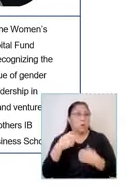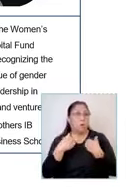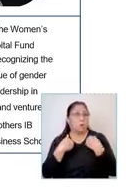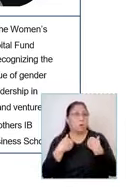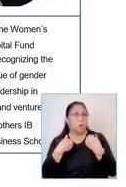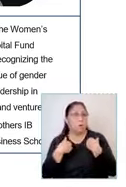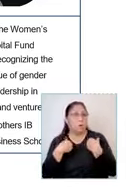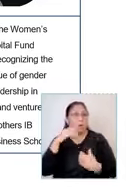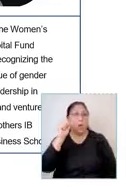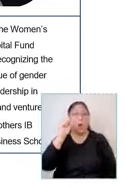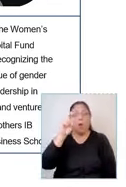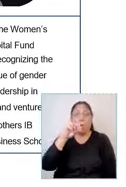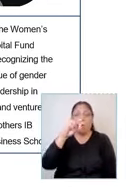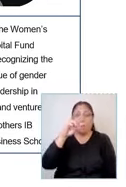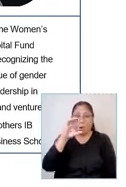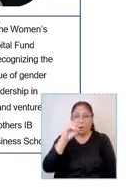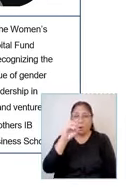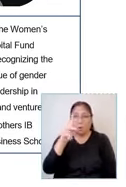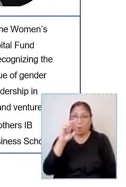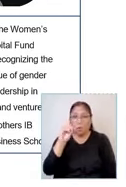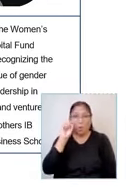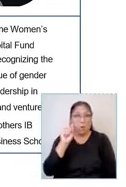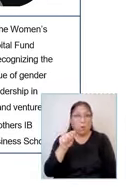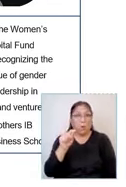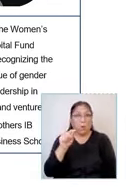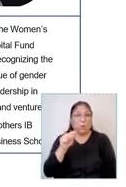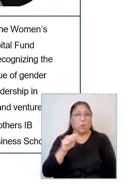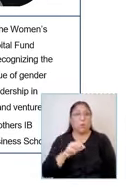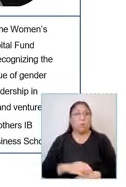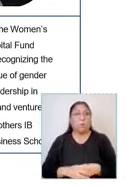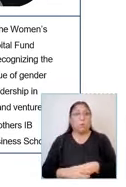Muracot. Y